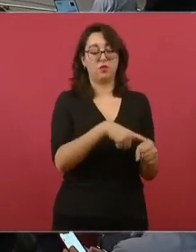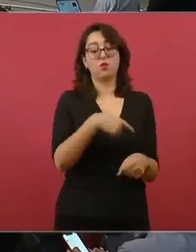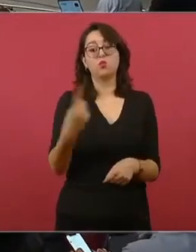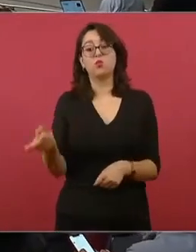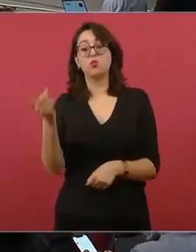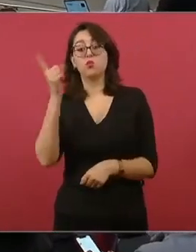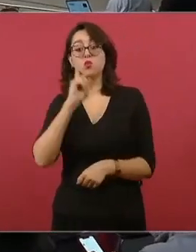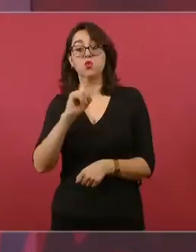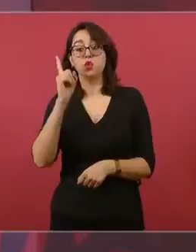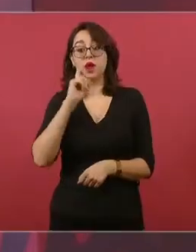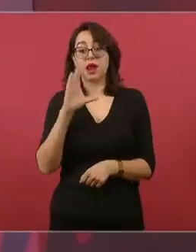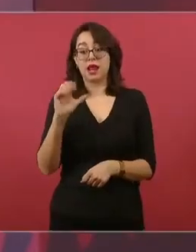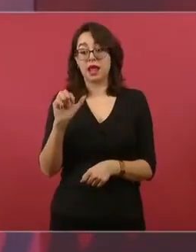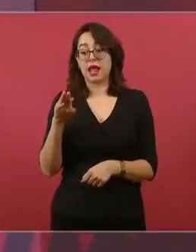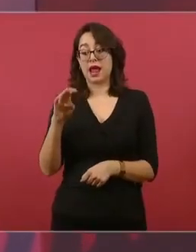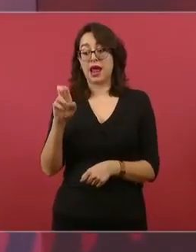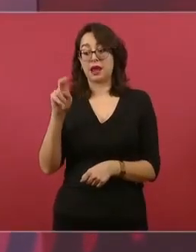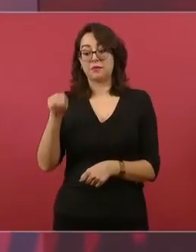y le confiesa